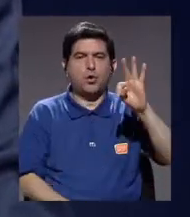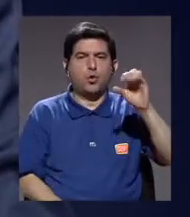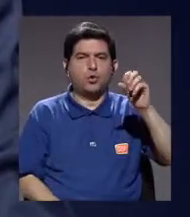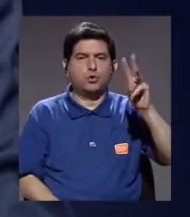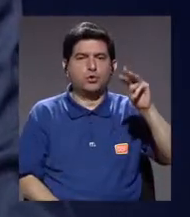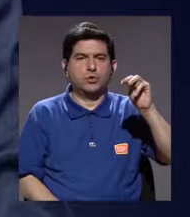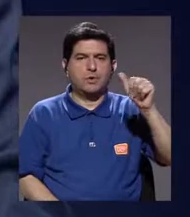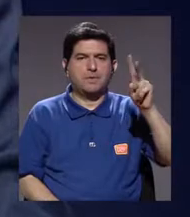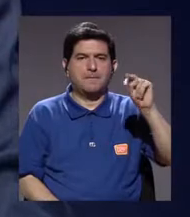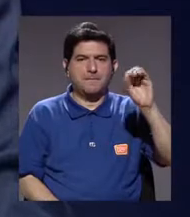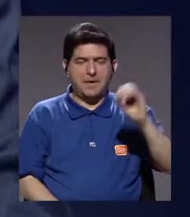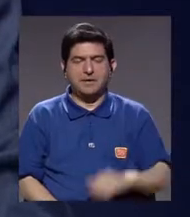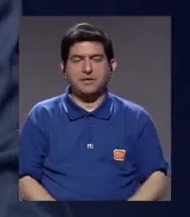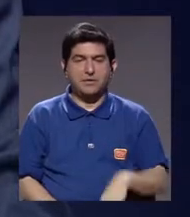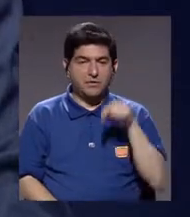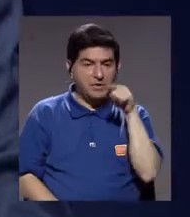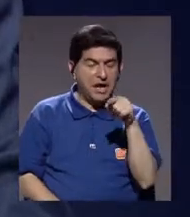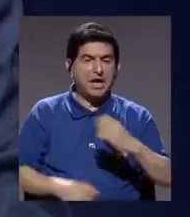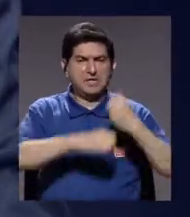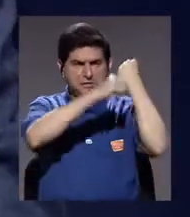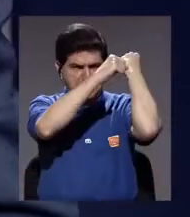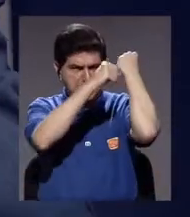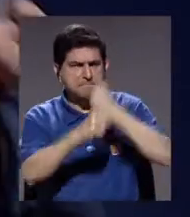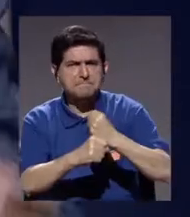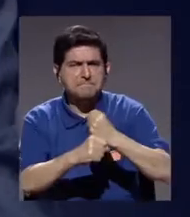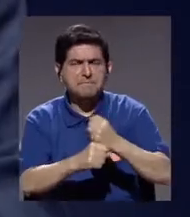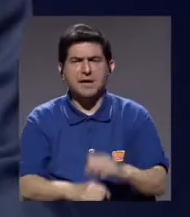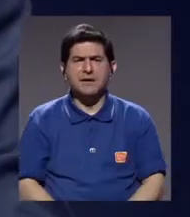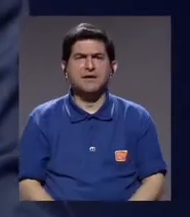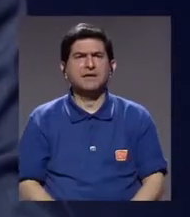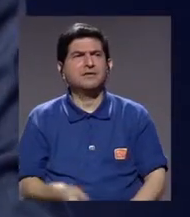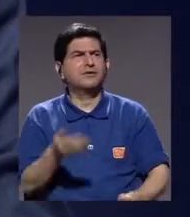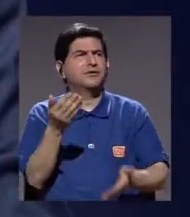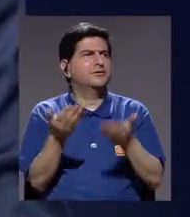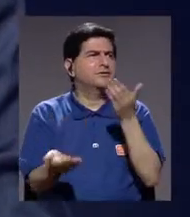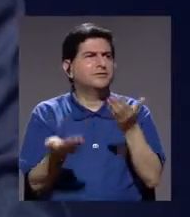en realidad era un imperio muy